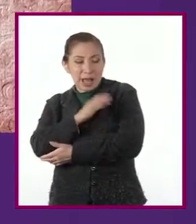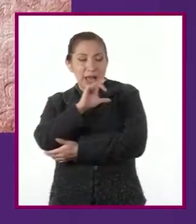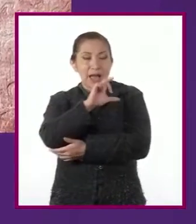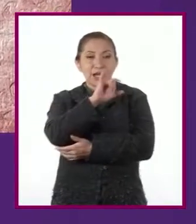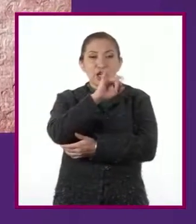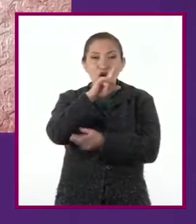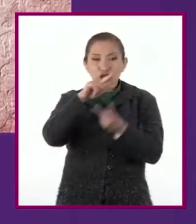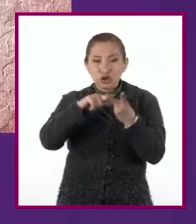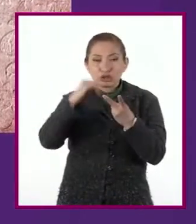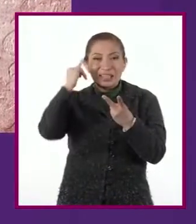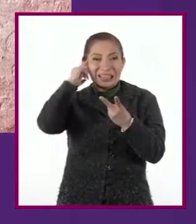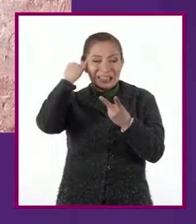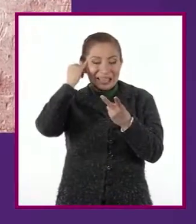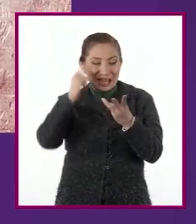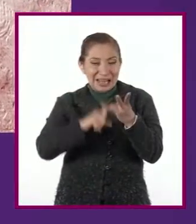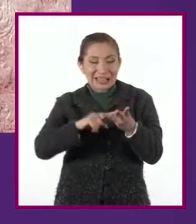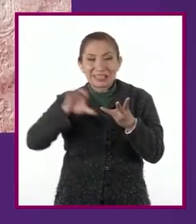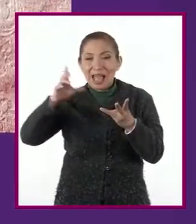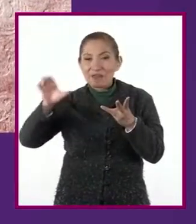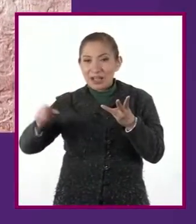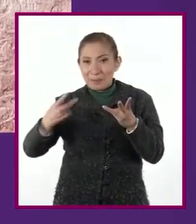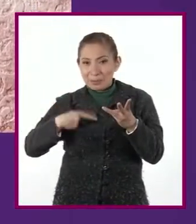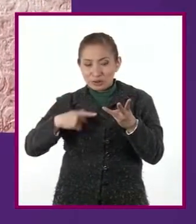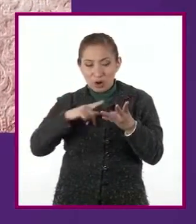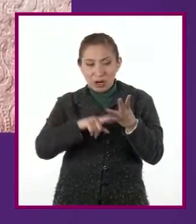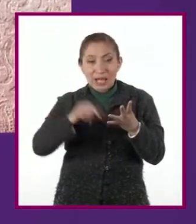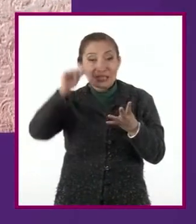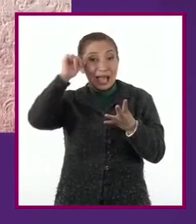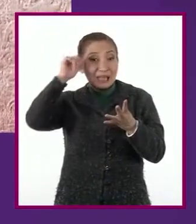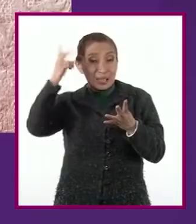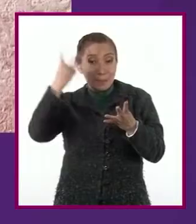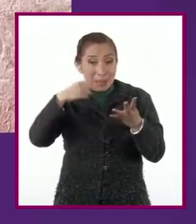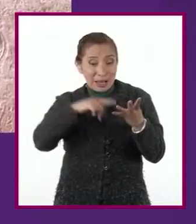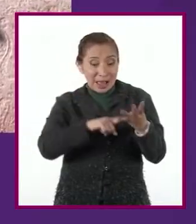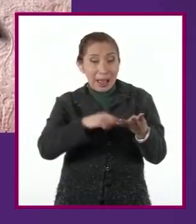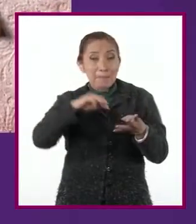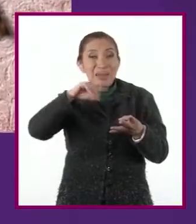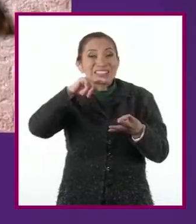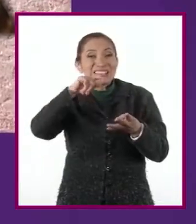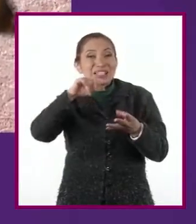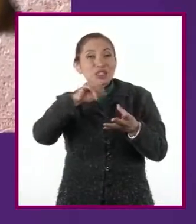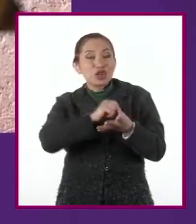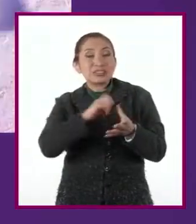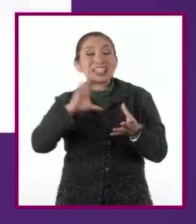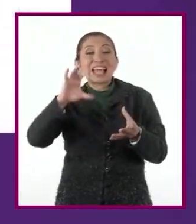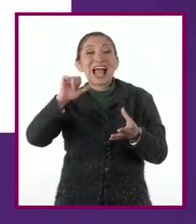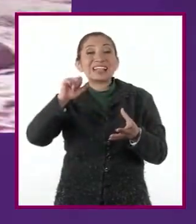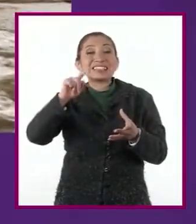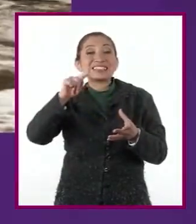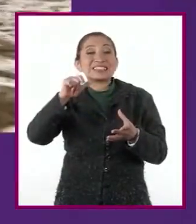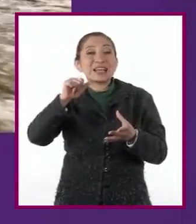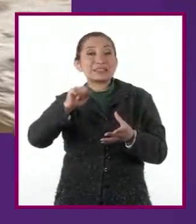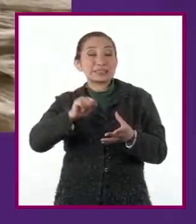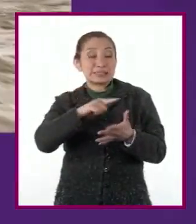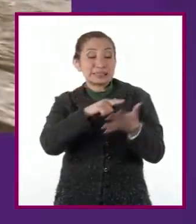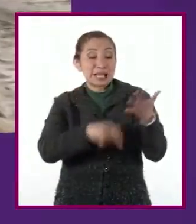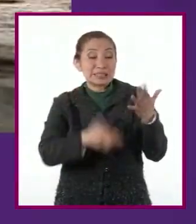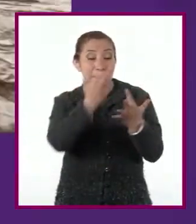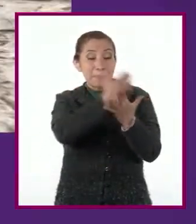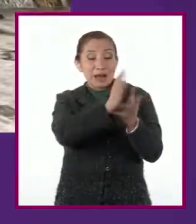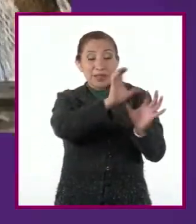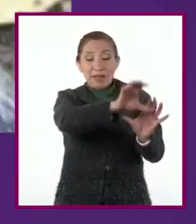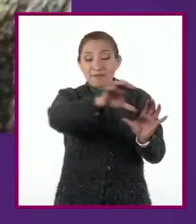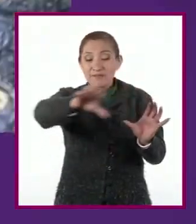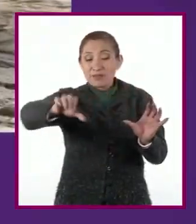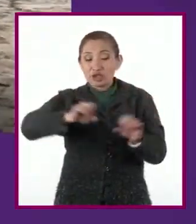criollos, indígenas, africanos, asiáticos, mestizos y castas. Esta división